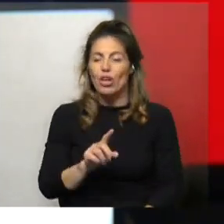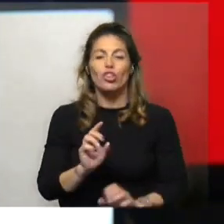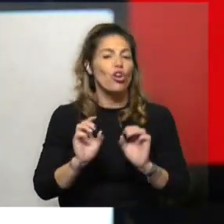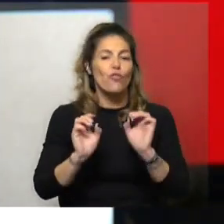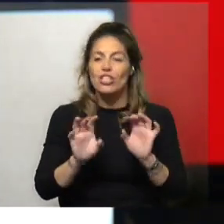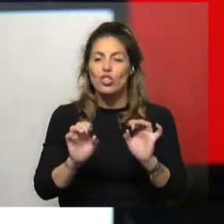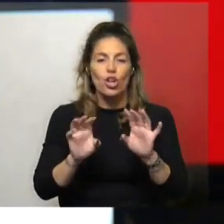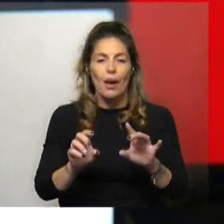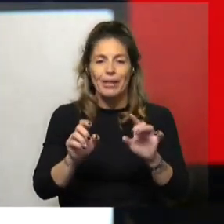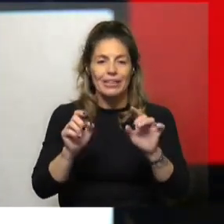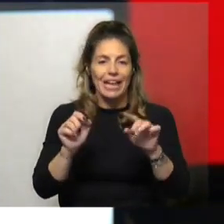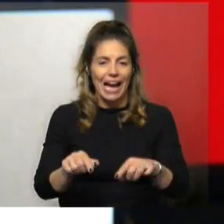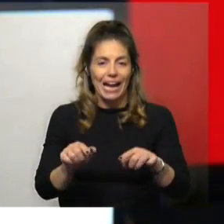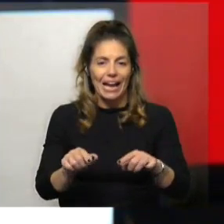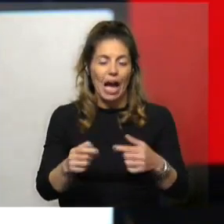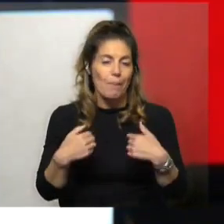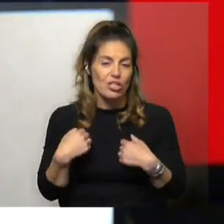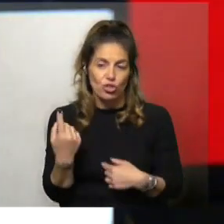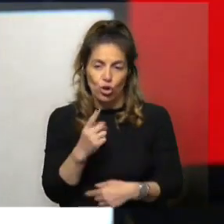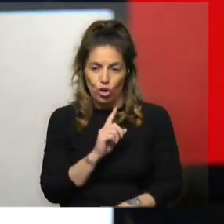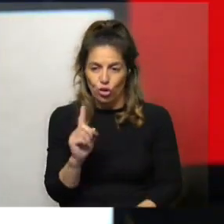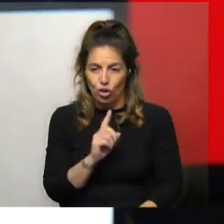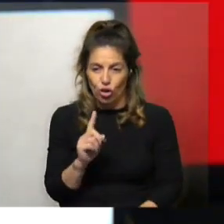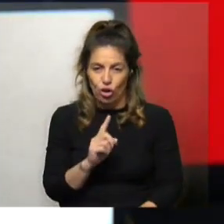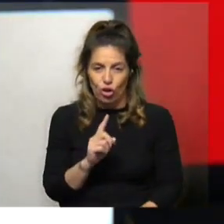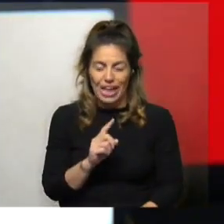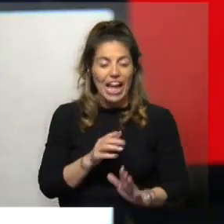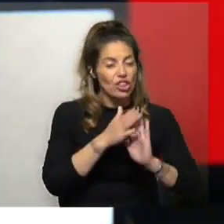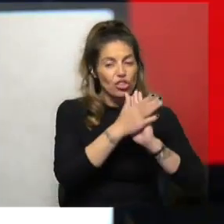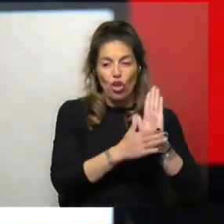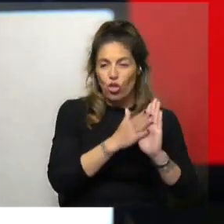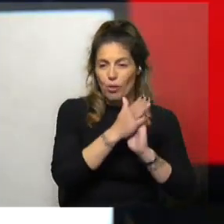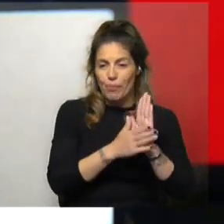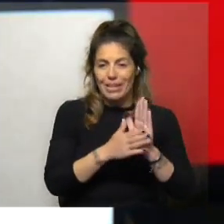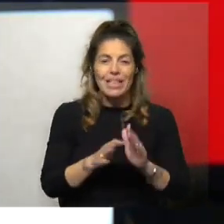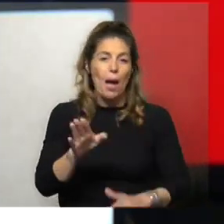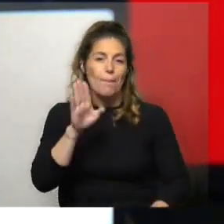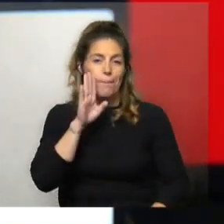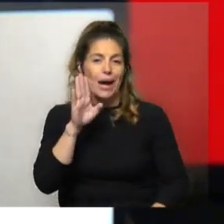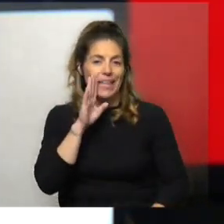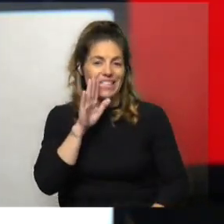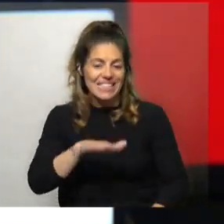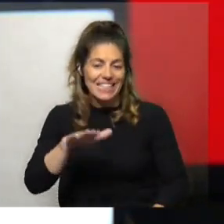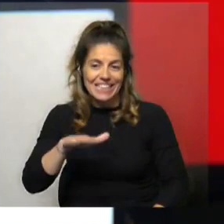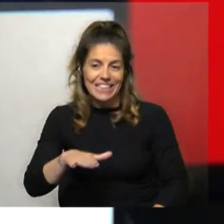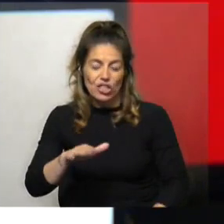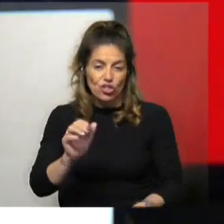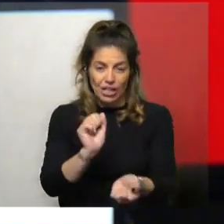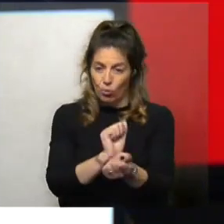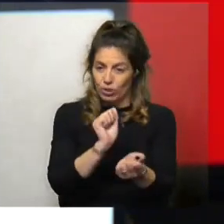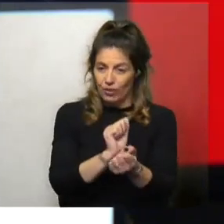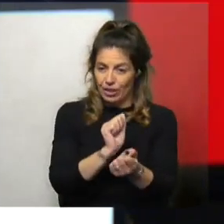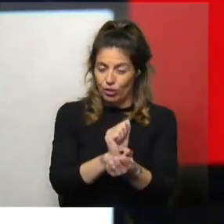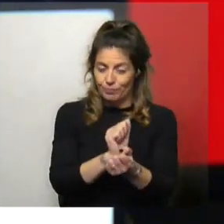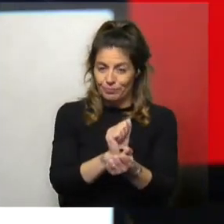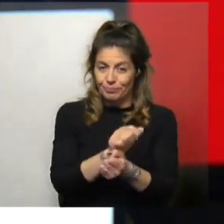una cuestión este que me pasó a mí solo sino que a lo largo y ancho del país madres y niños estuvieron en cautiverio